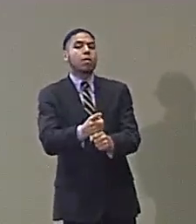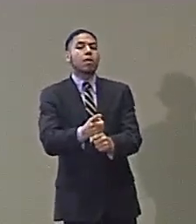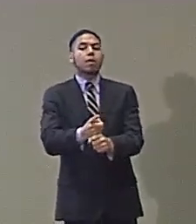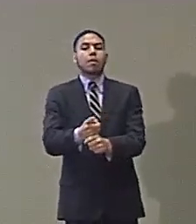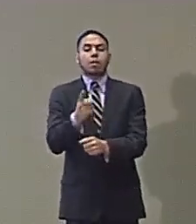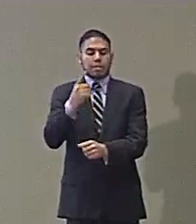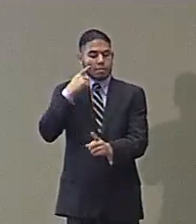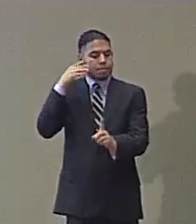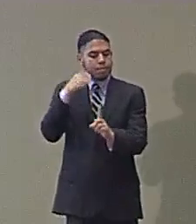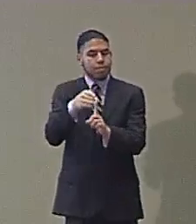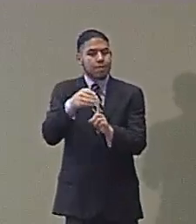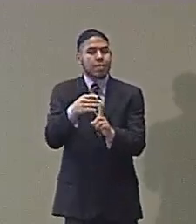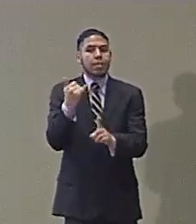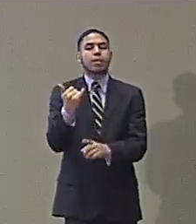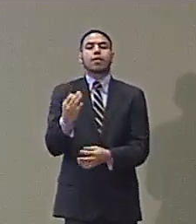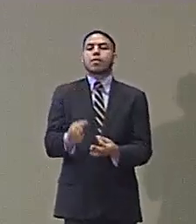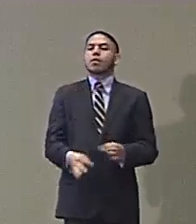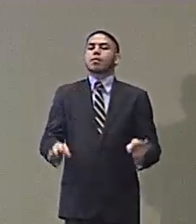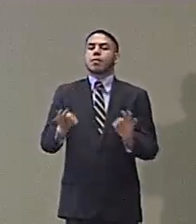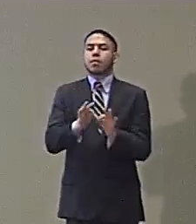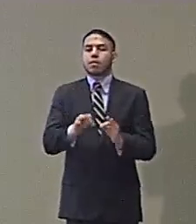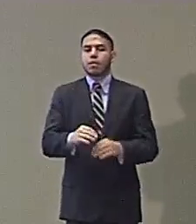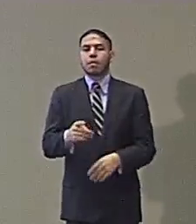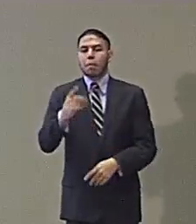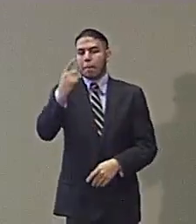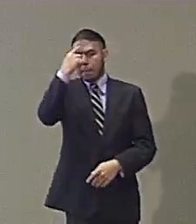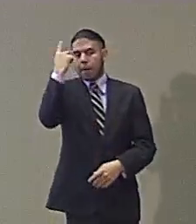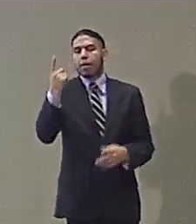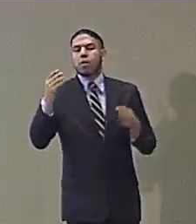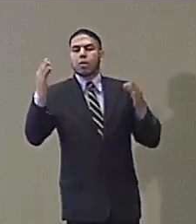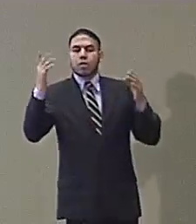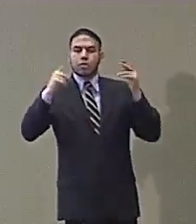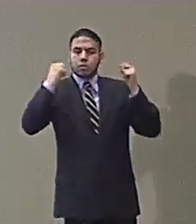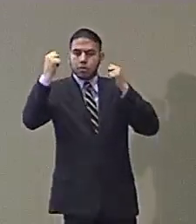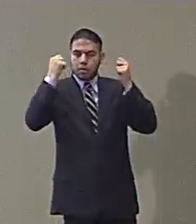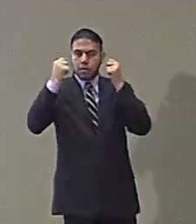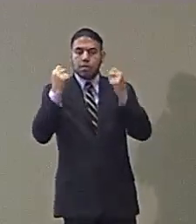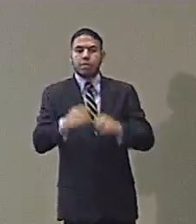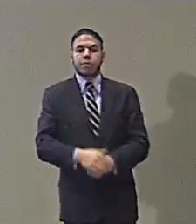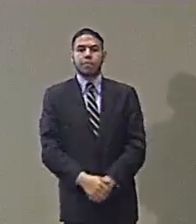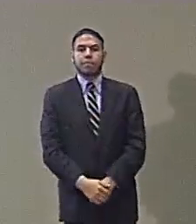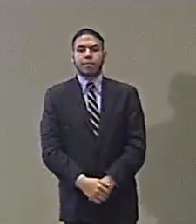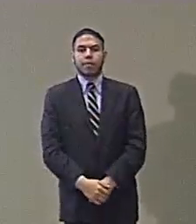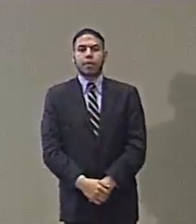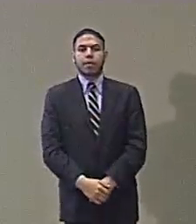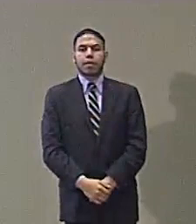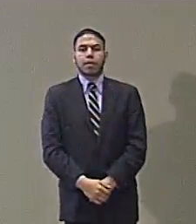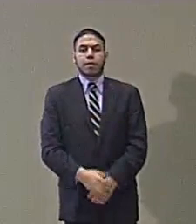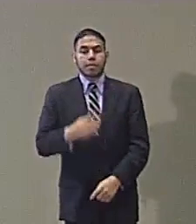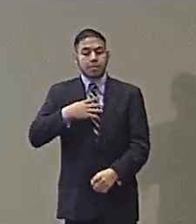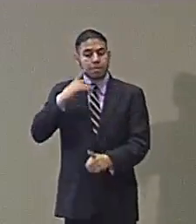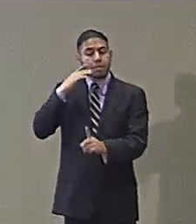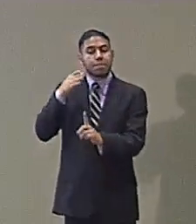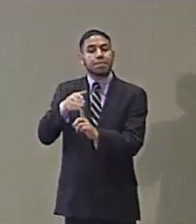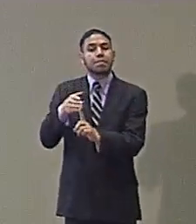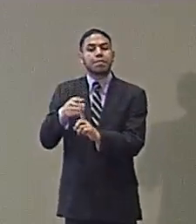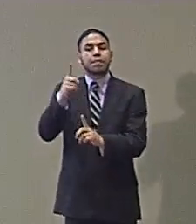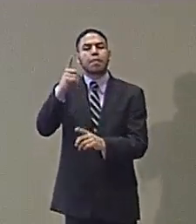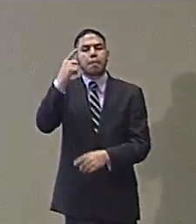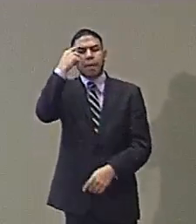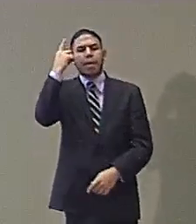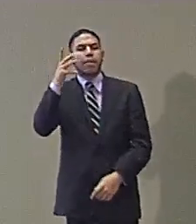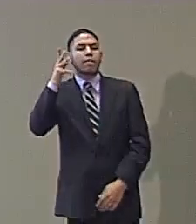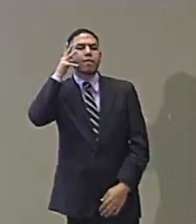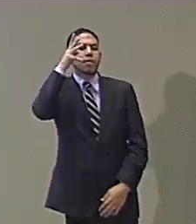también fundamentales para el turismo la seguridad y su percepción es condición sine qua non para el futuro del sector